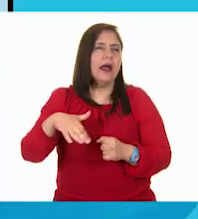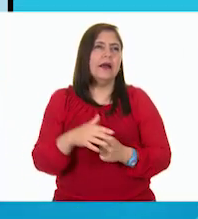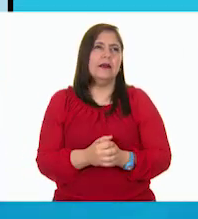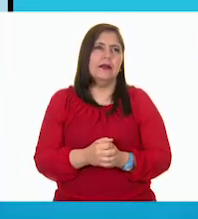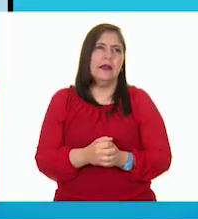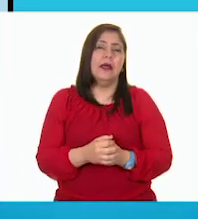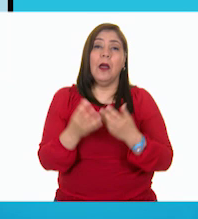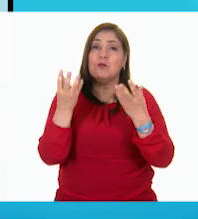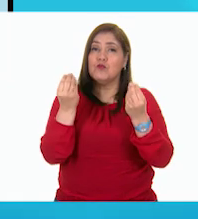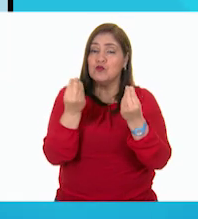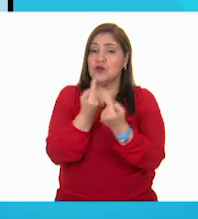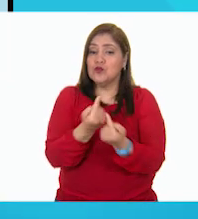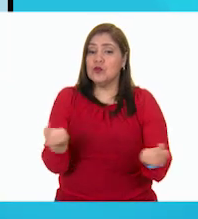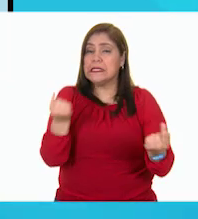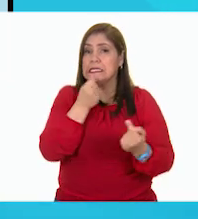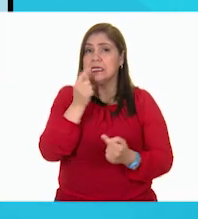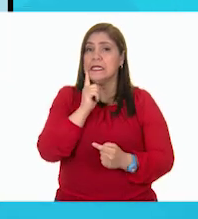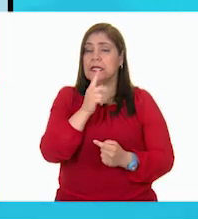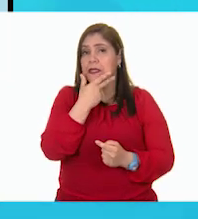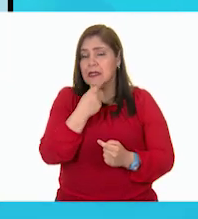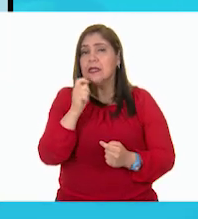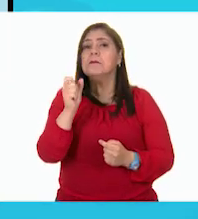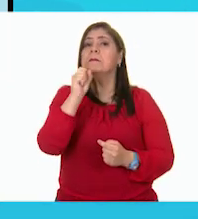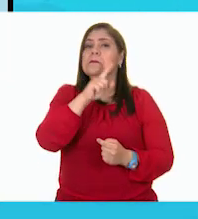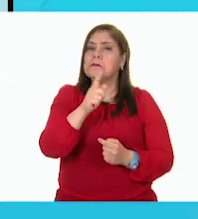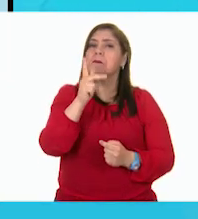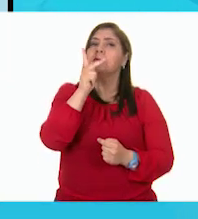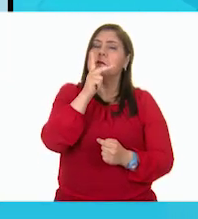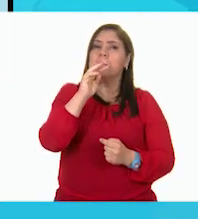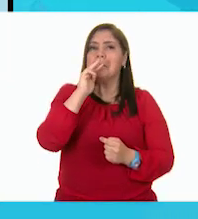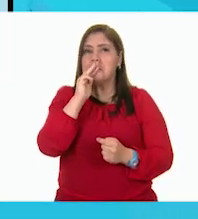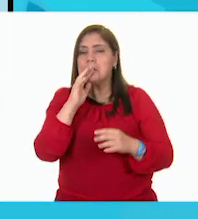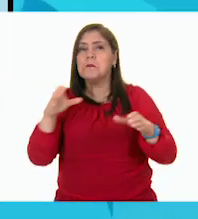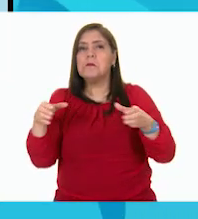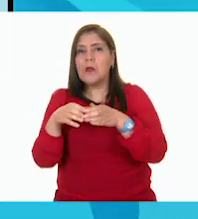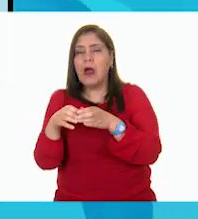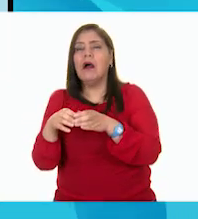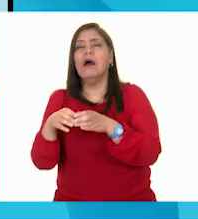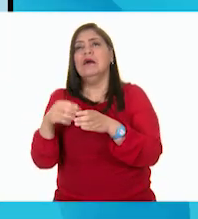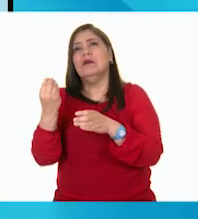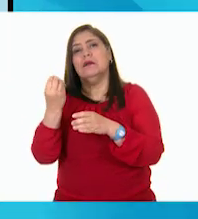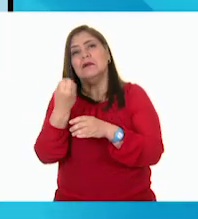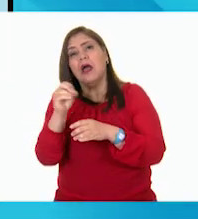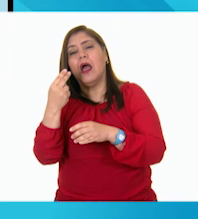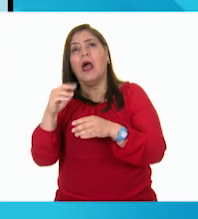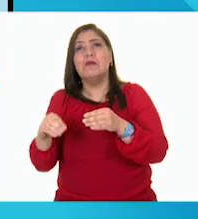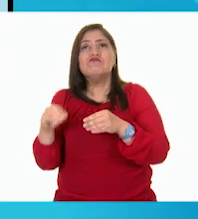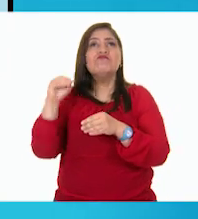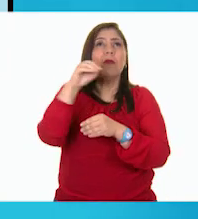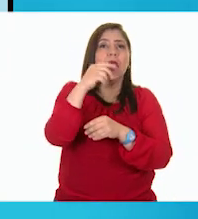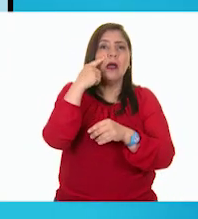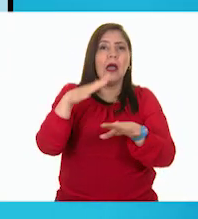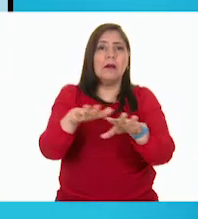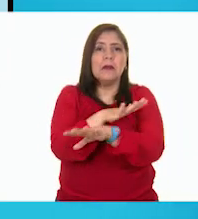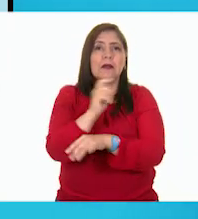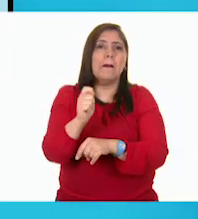que muchas niñas y niños y papás se han tenido que mudar de país o casa